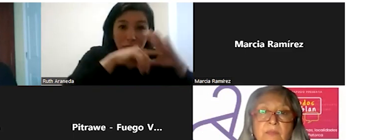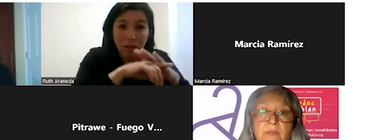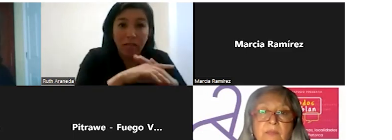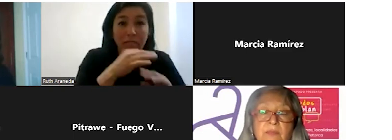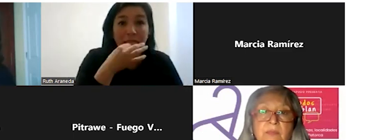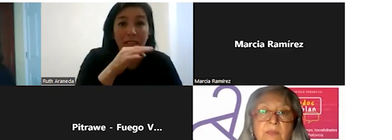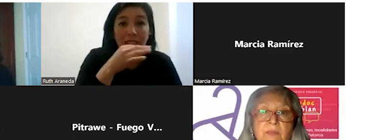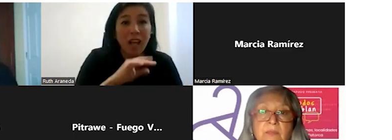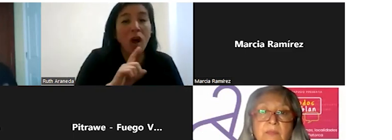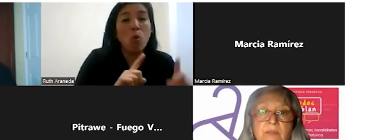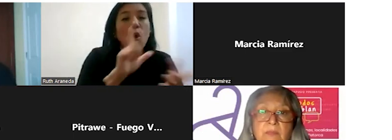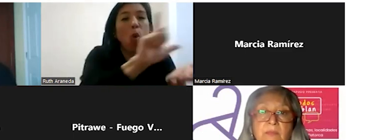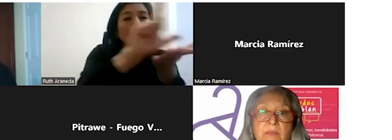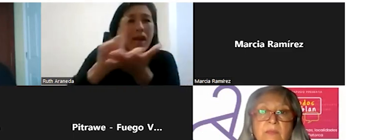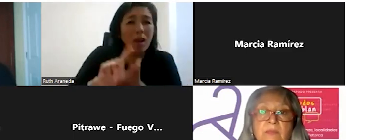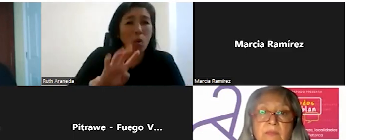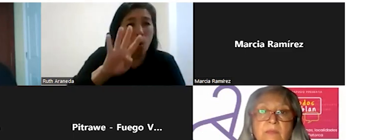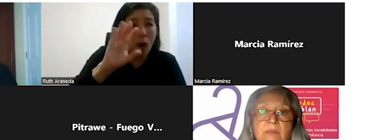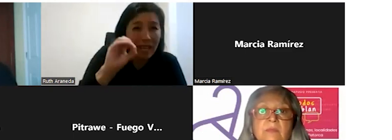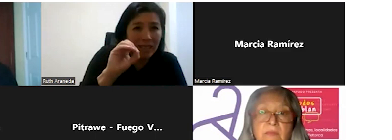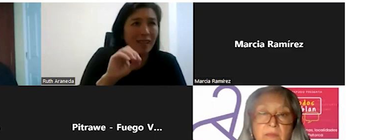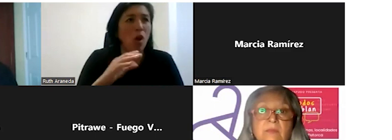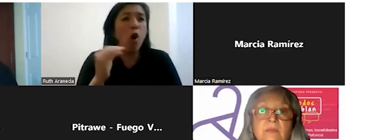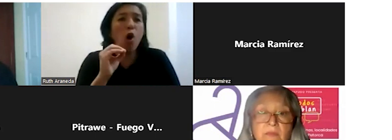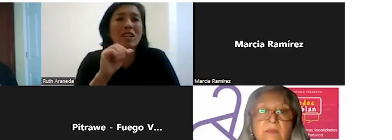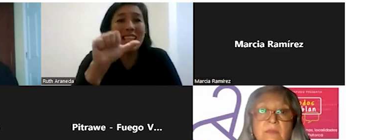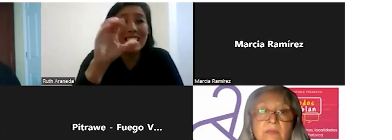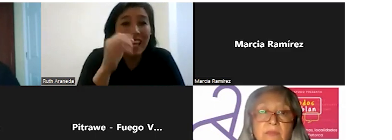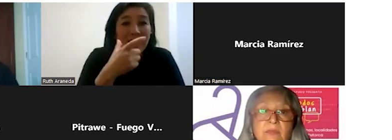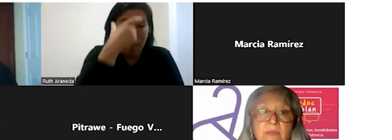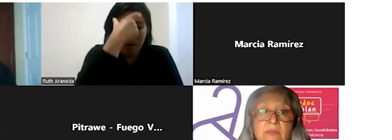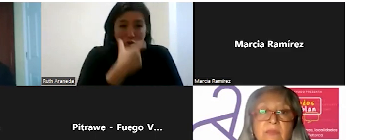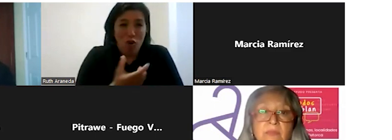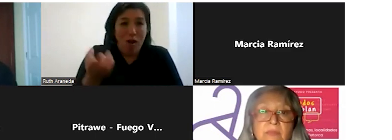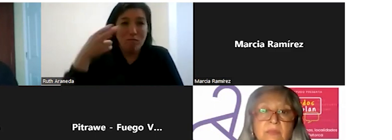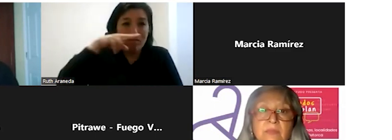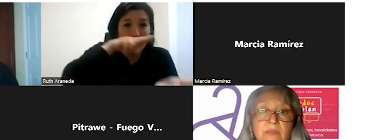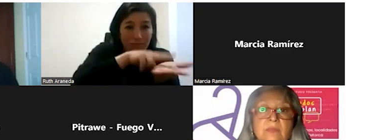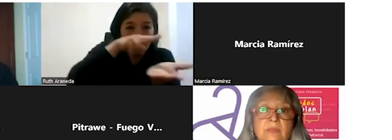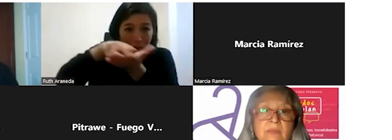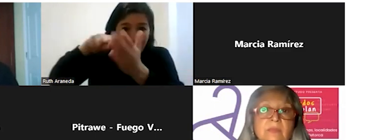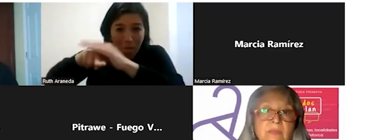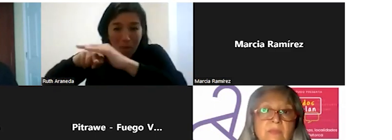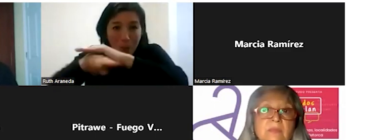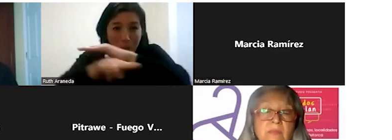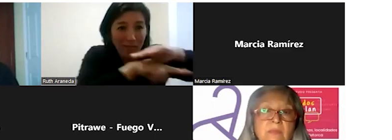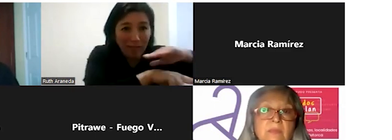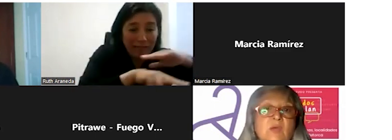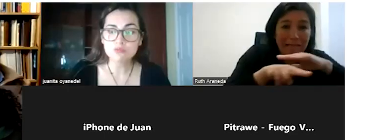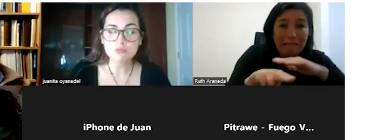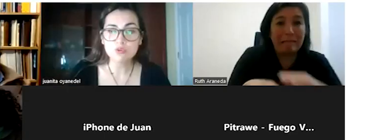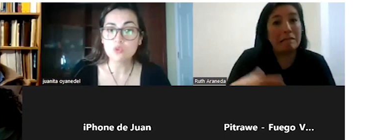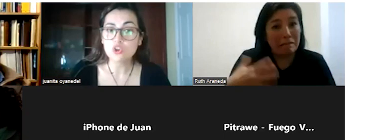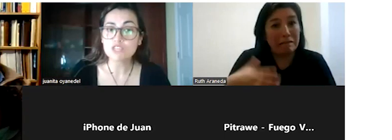de 50, de 60 cuerpos, eso es muchísimo, eso es muchísimo espacio y también requiere una